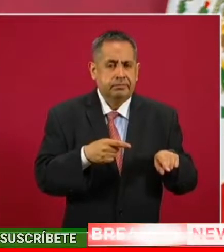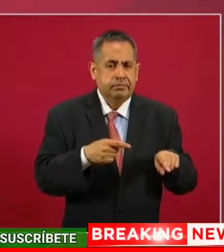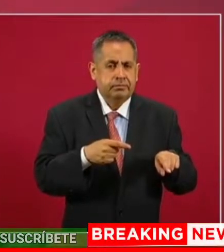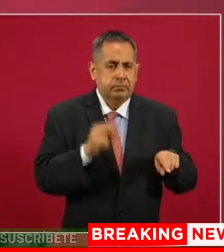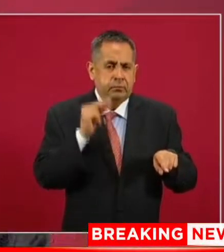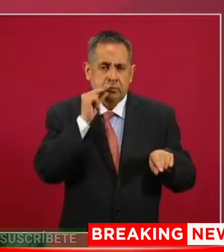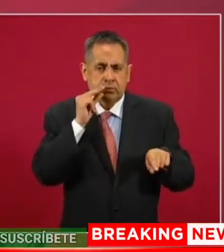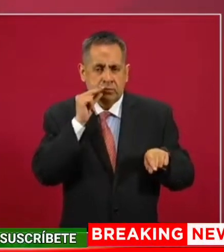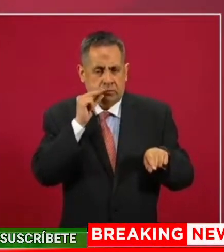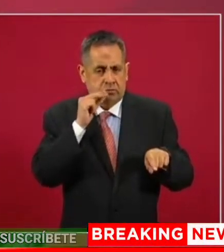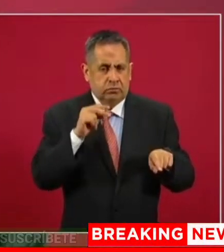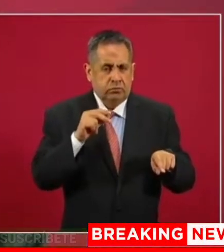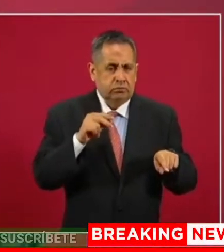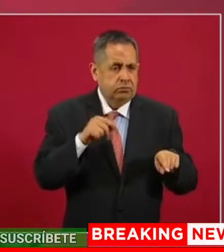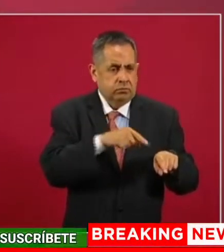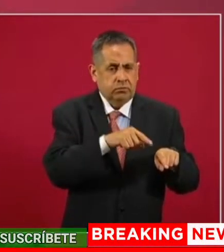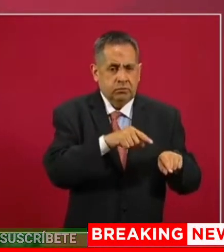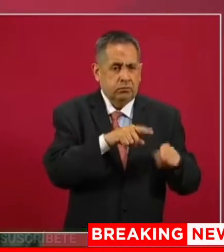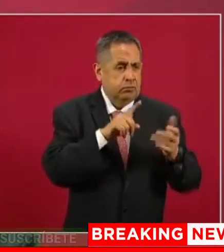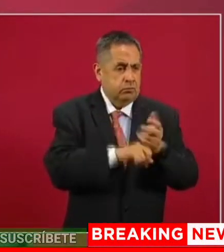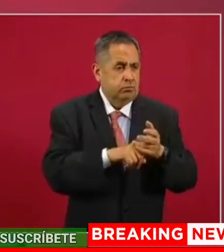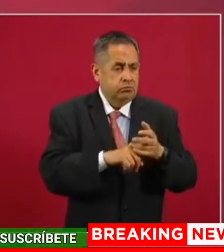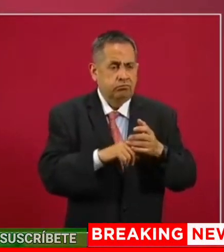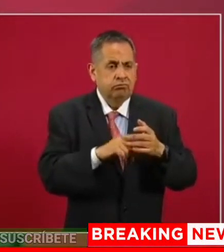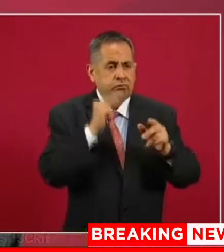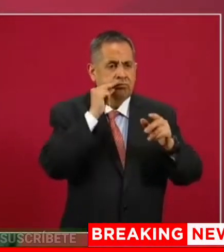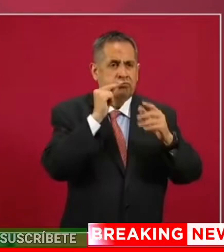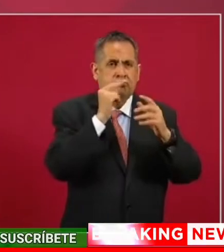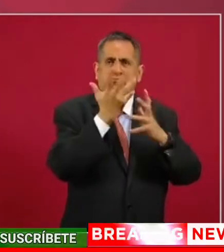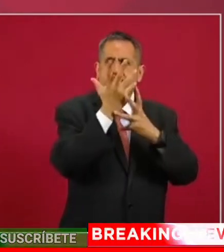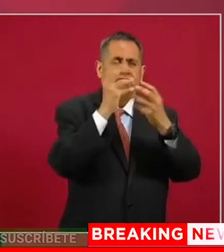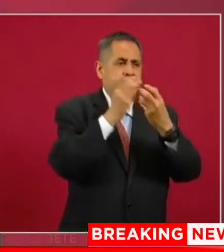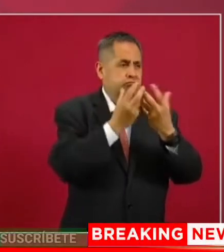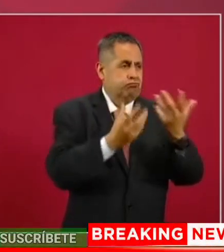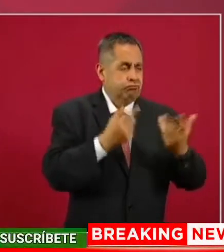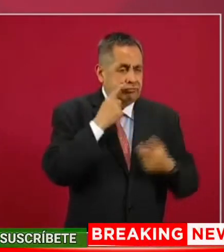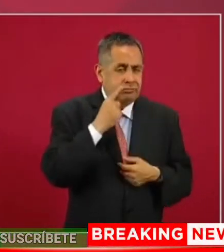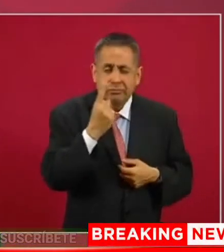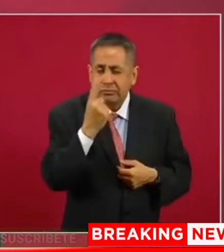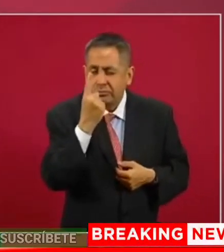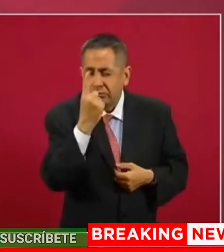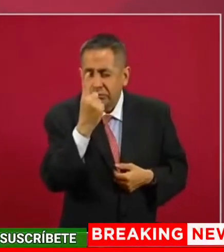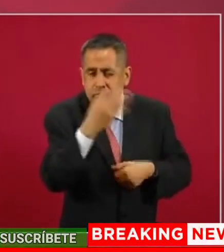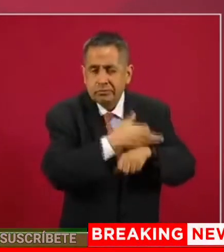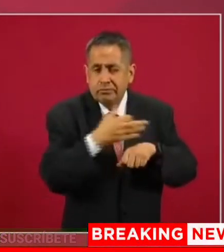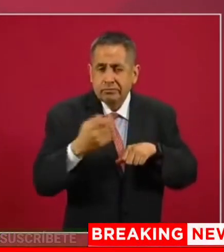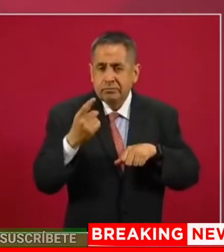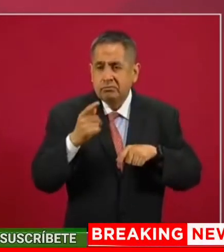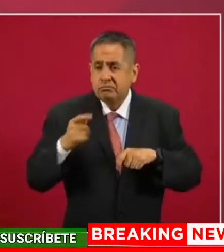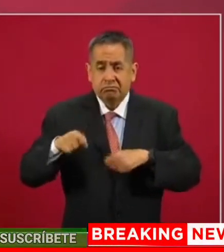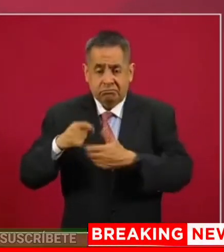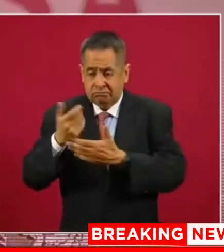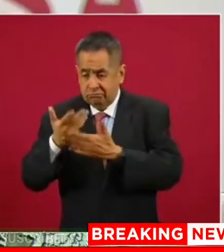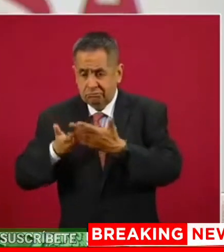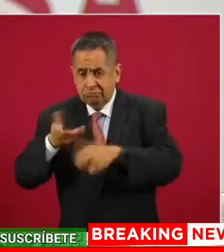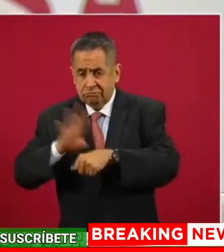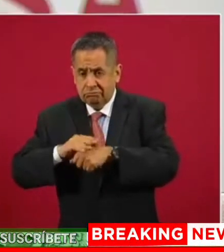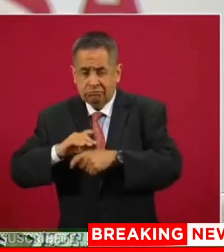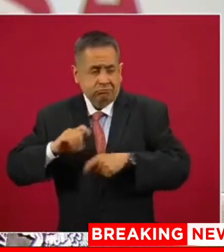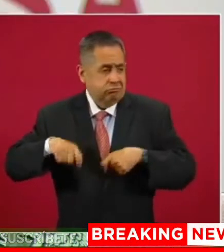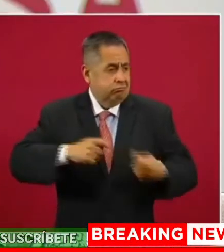nuez, que tienen nogaleras, una familia. Van a ver los permisos de agua que tienen, el